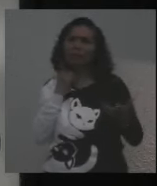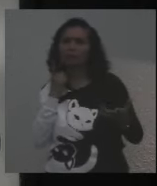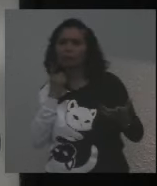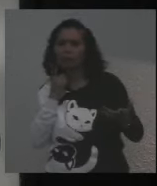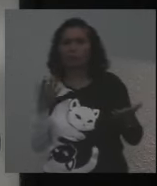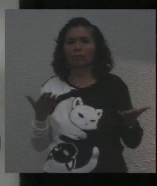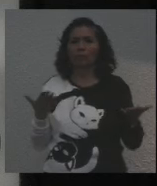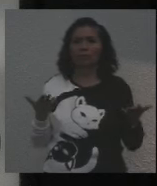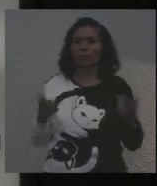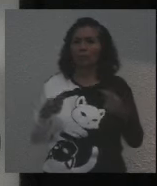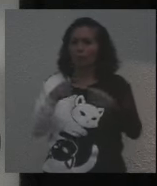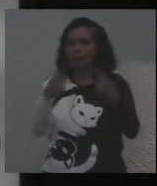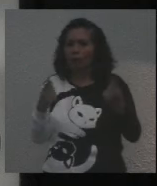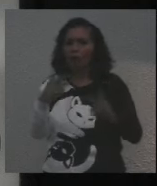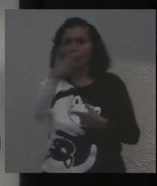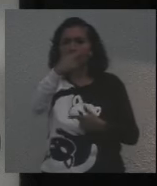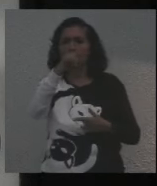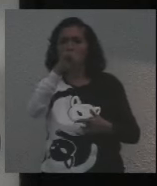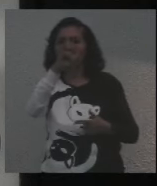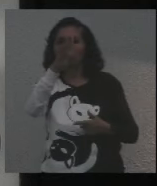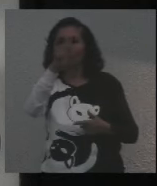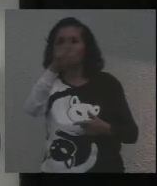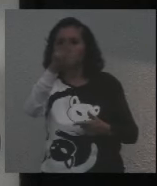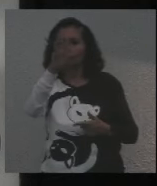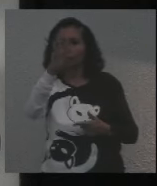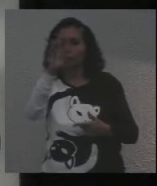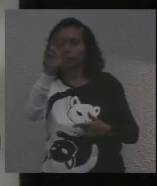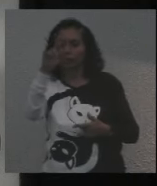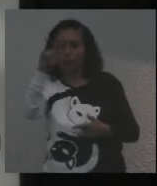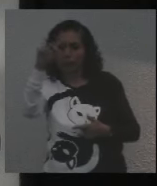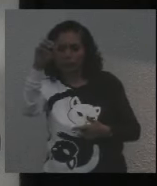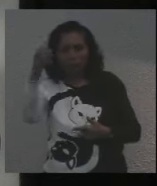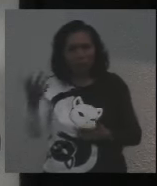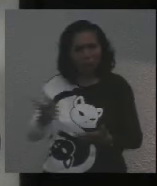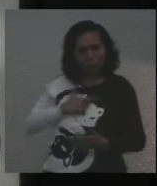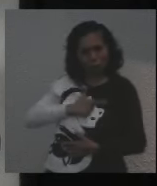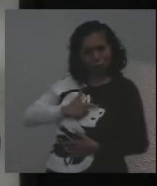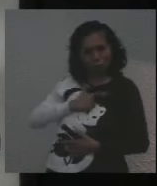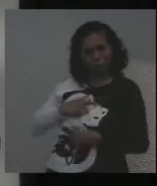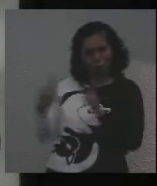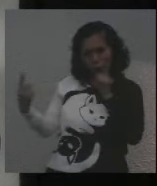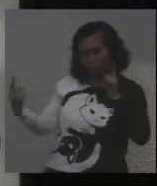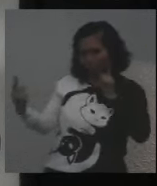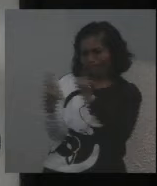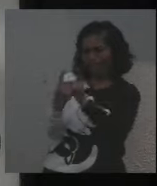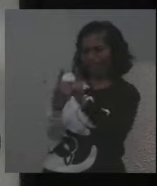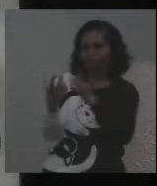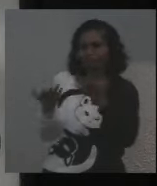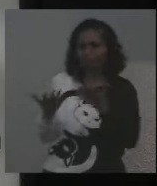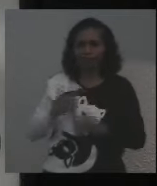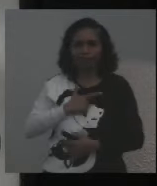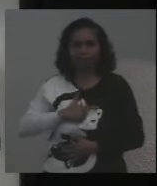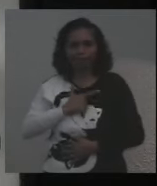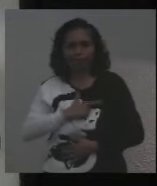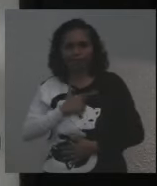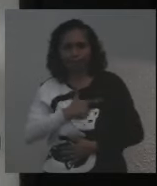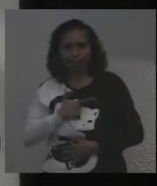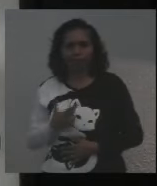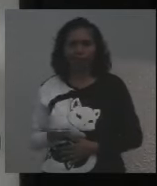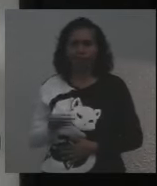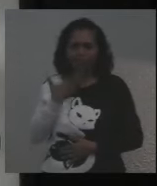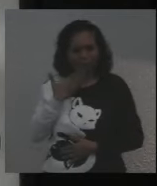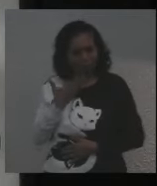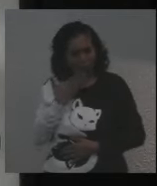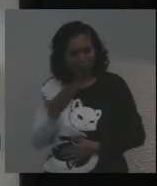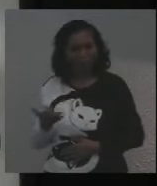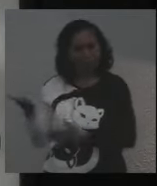Constituyente a Don Gilberto pastrana es un gusto estar con aquí con usted y un placer compartir esta